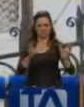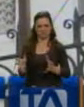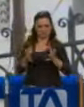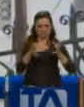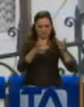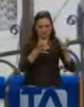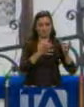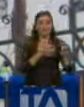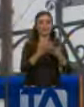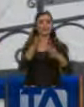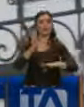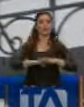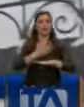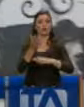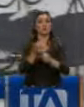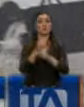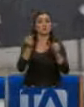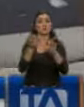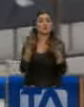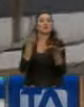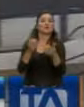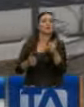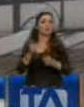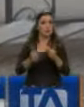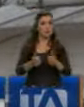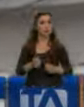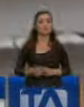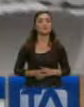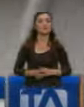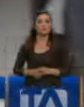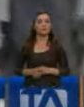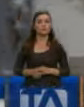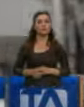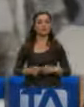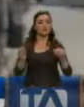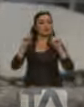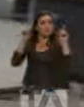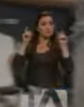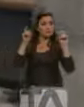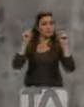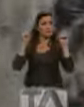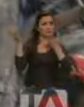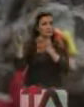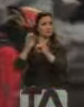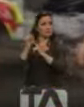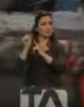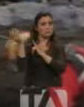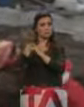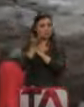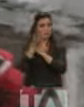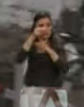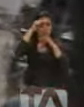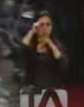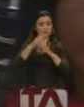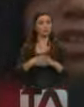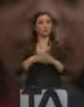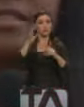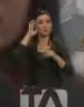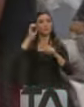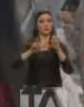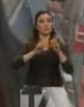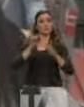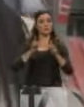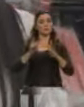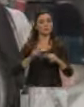saber exactamente cuál fue la causa de la explosión. Gisela, desde estudio, ¿tienes alguna pregunta referente a esta situación que preocupa a los vecinos de